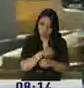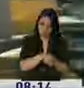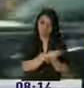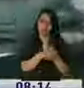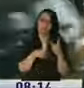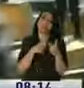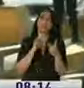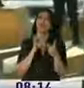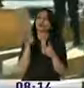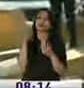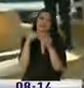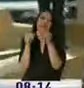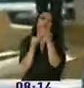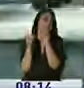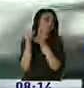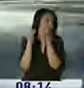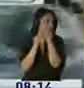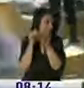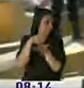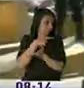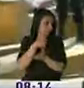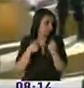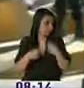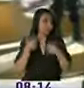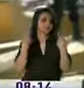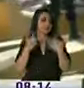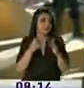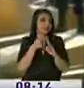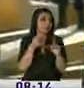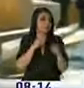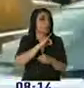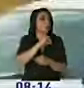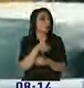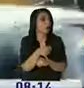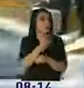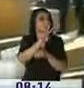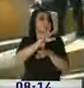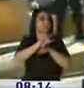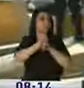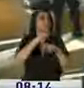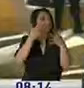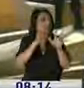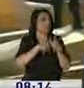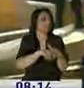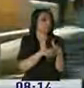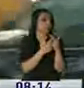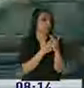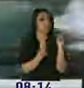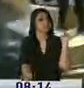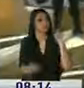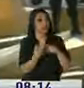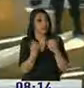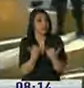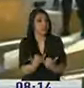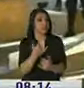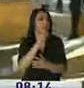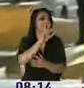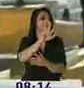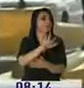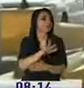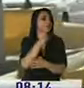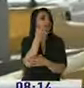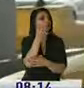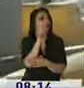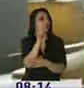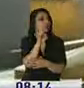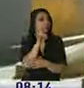estas oficinas que acabamos de mencionar, desde el día jueves 25. Hasta el momento se han entregado ya 518